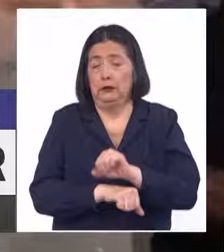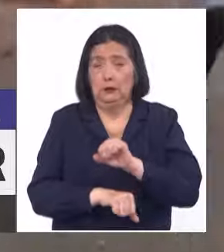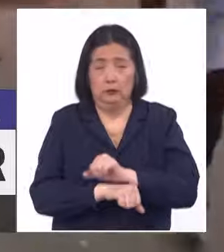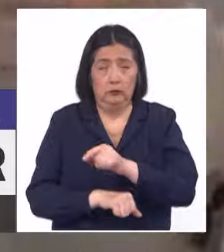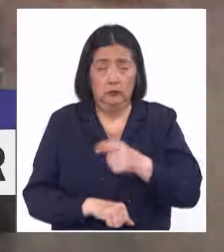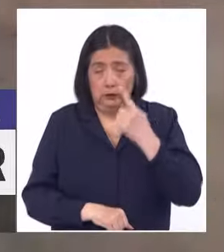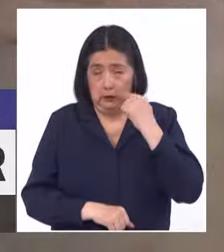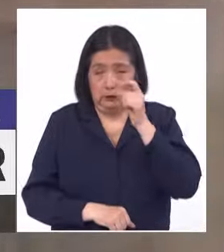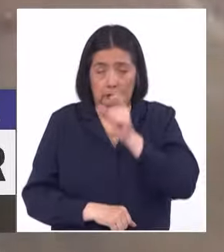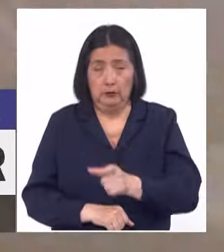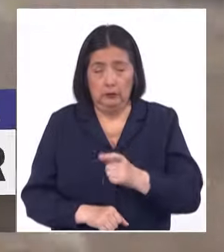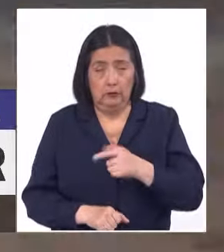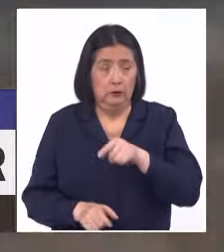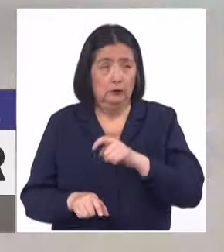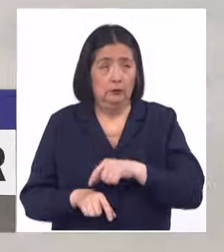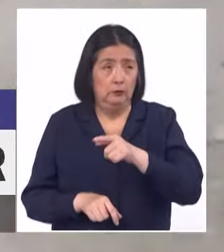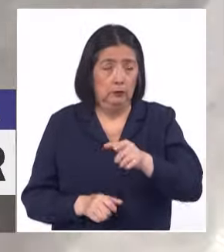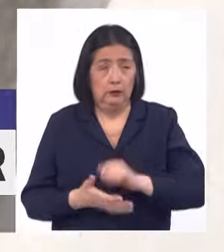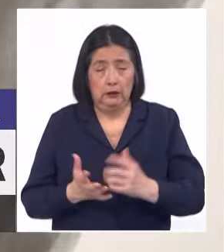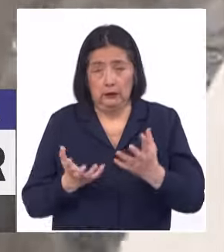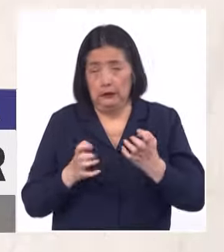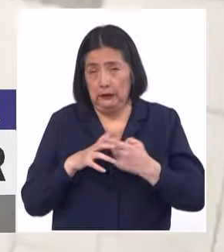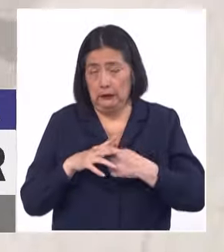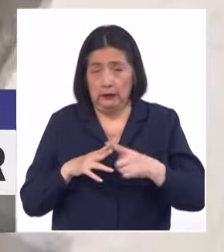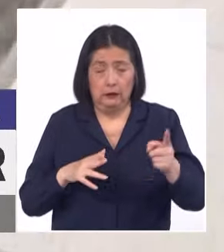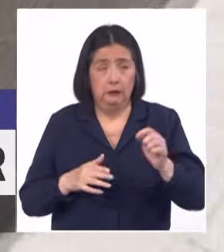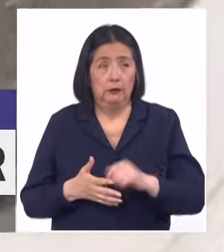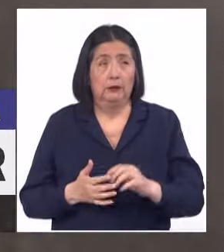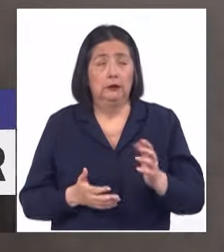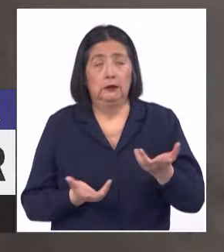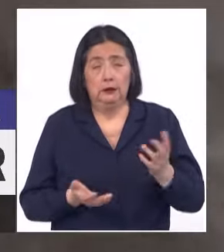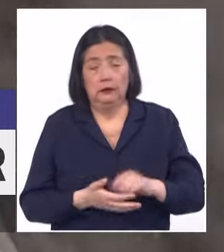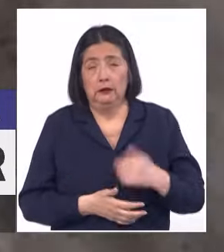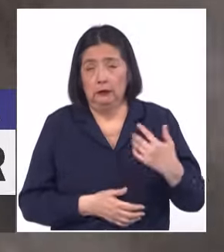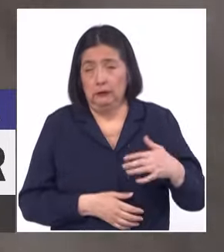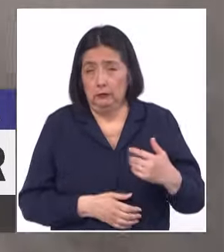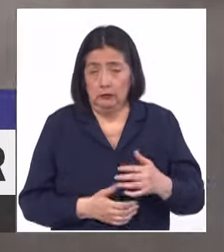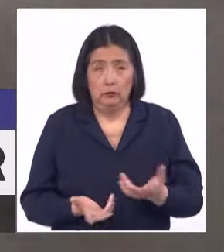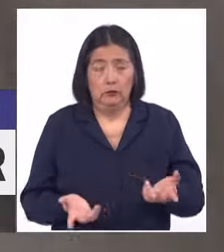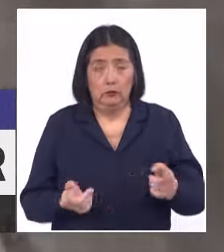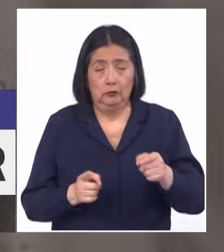al sujeto en el momento que intentaba fugar después de haber hecho este